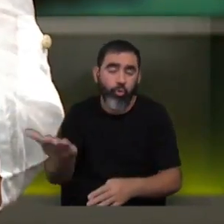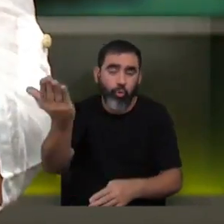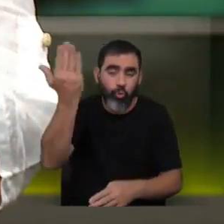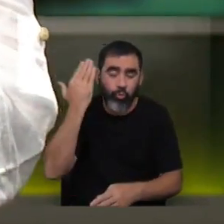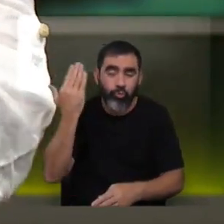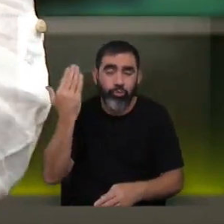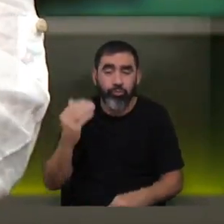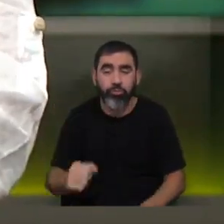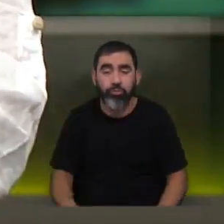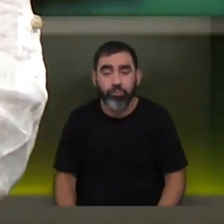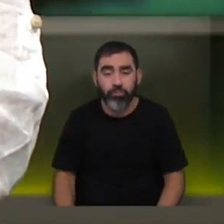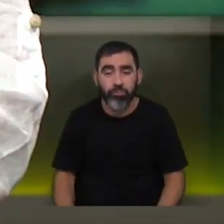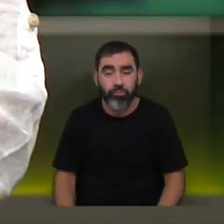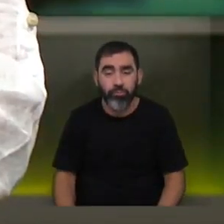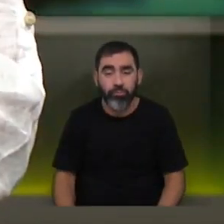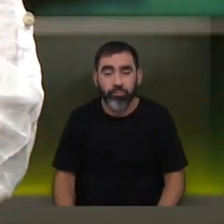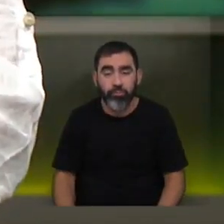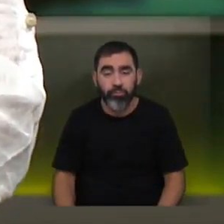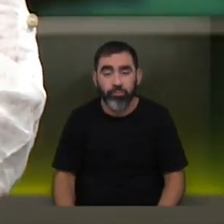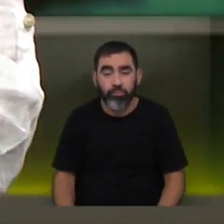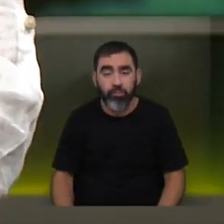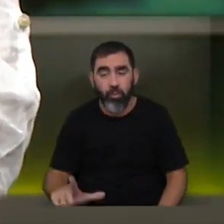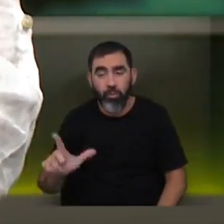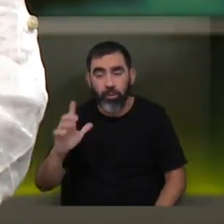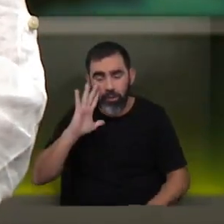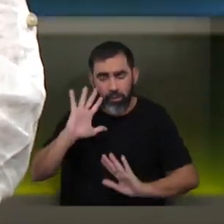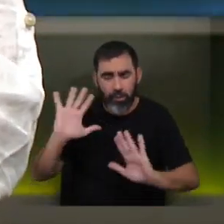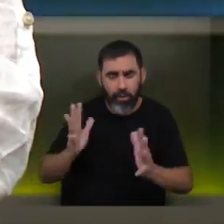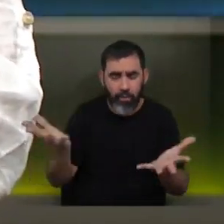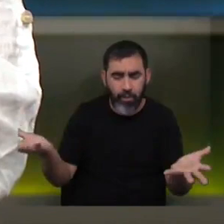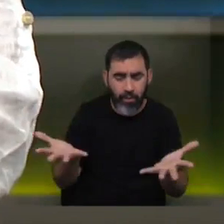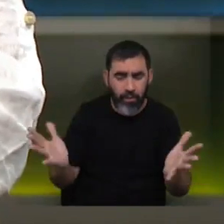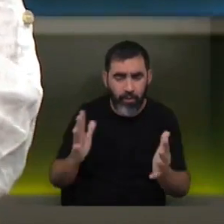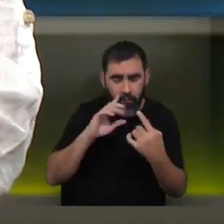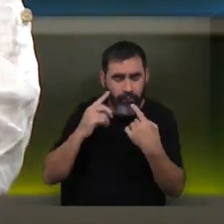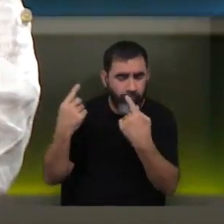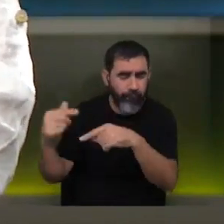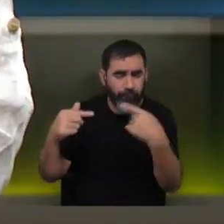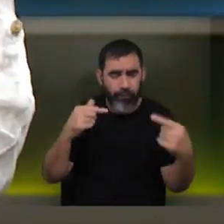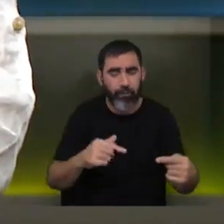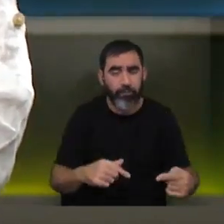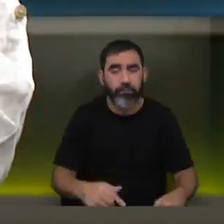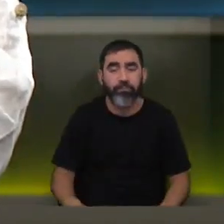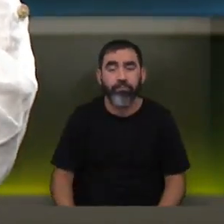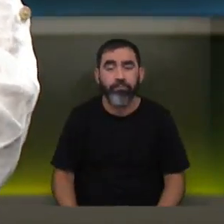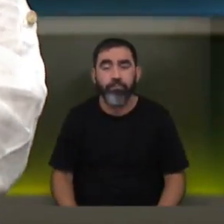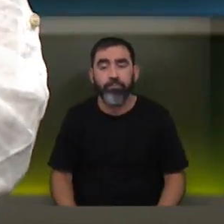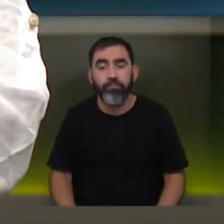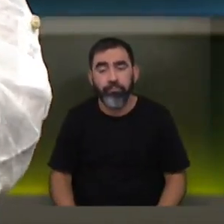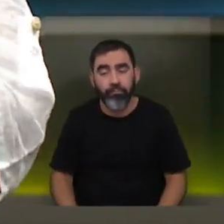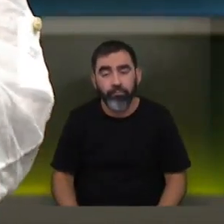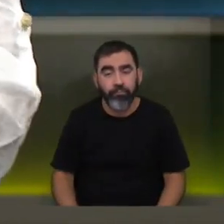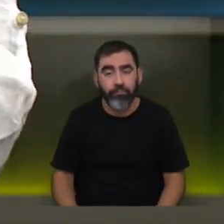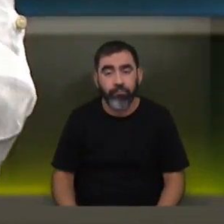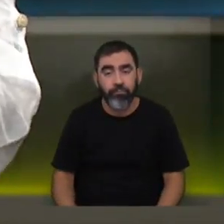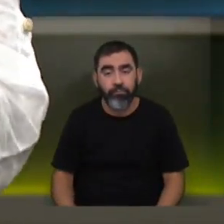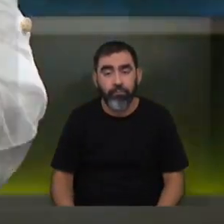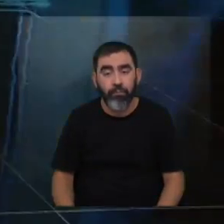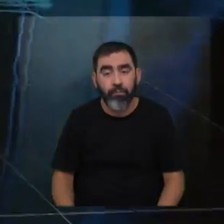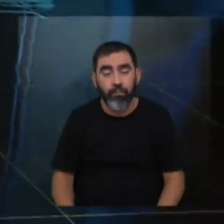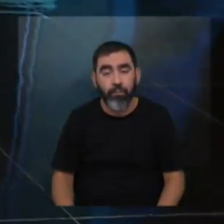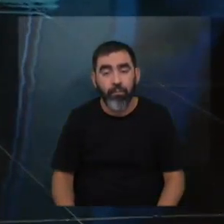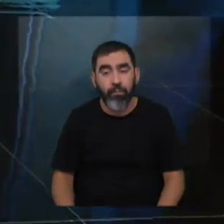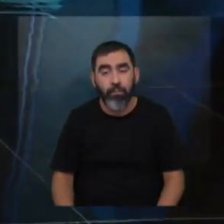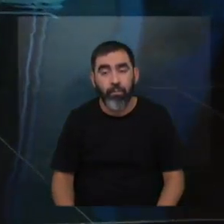eso no tienen mucha similitud al arroz que se planta hoy, ¿no? Tienen, por ejemplo, las